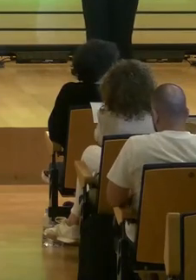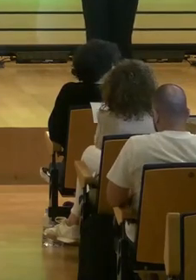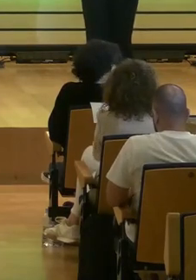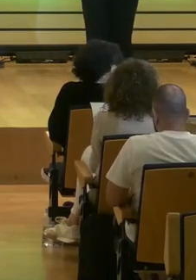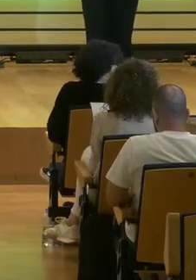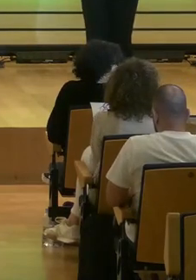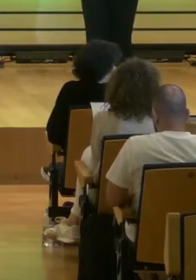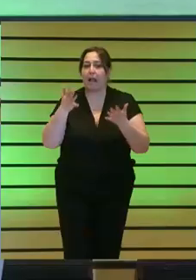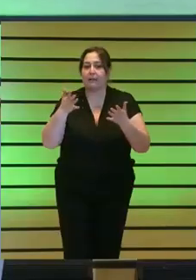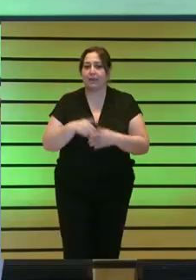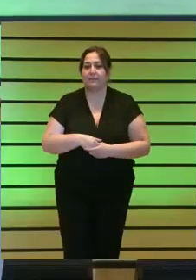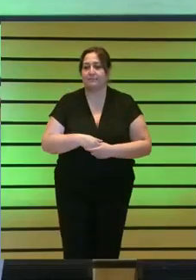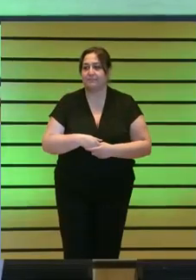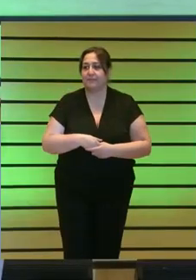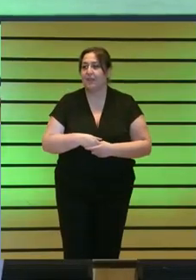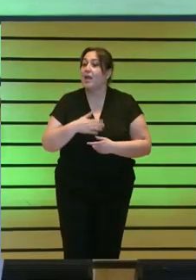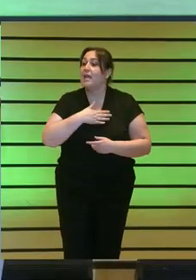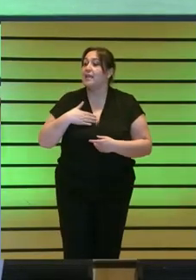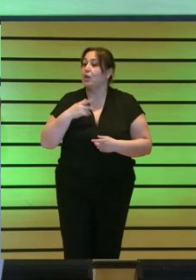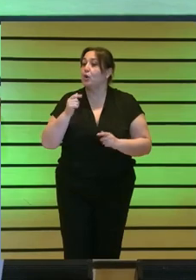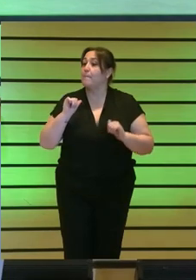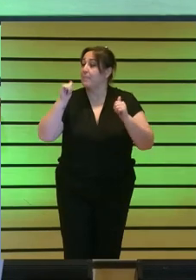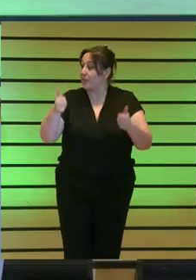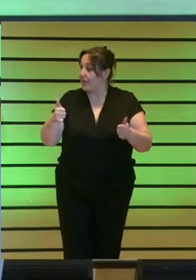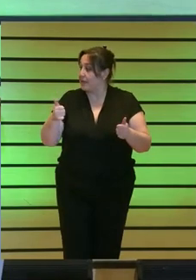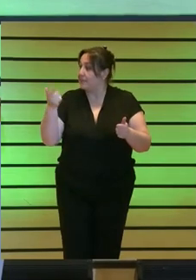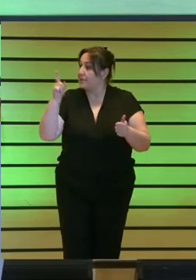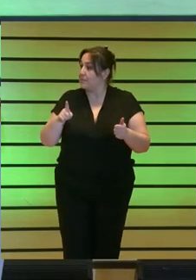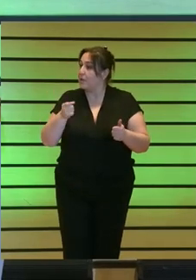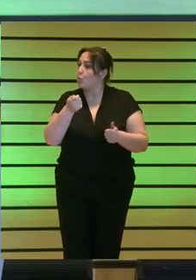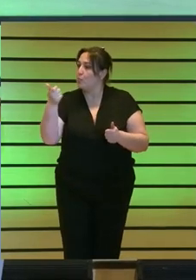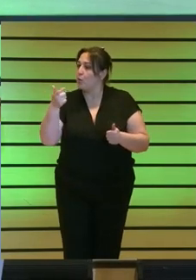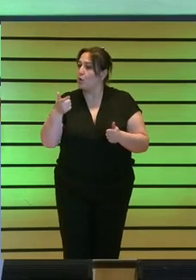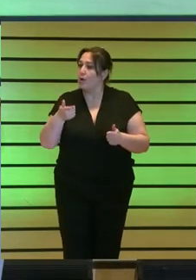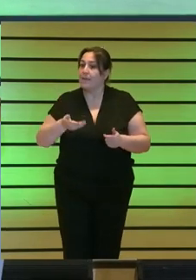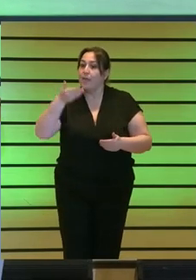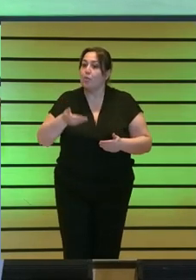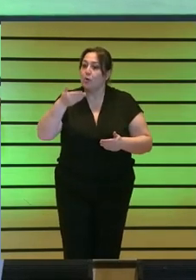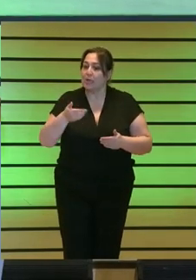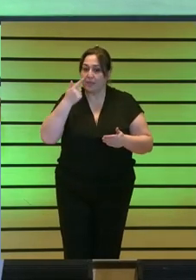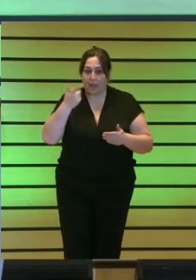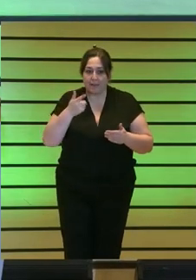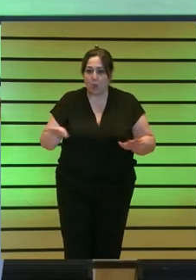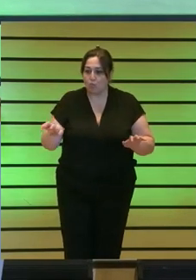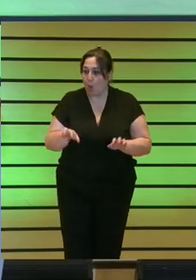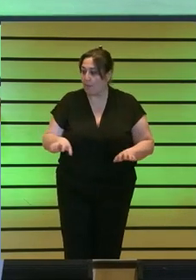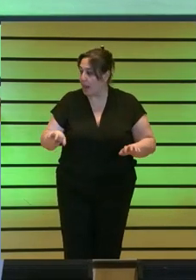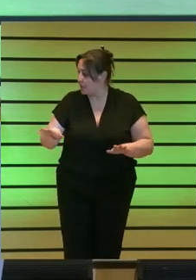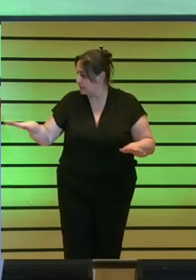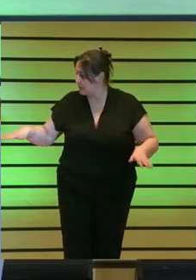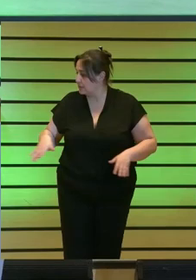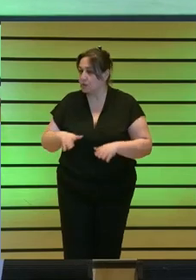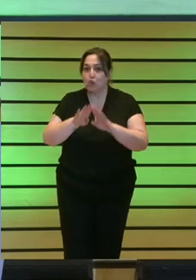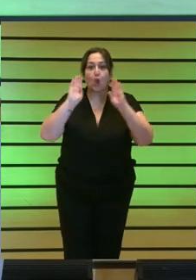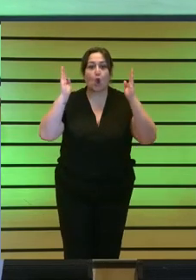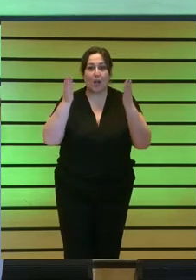encantar quiero empezar también poniendo un poco en valor como veis el mobiliario y todo lo que ha conllevado